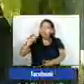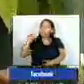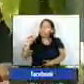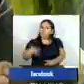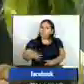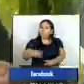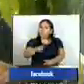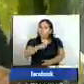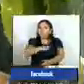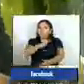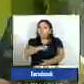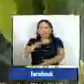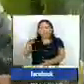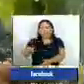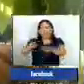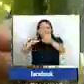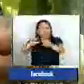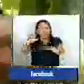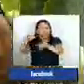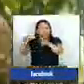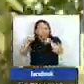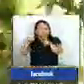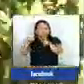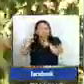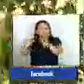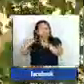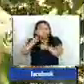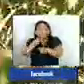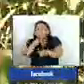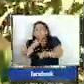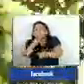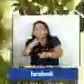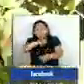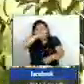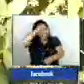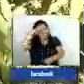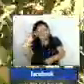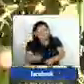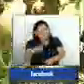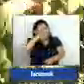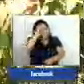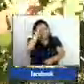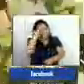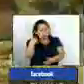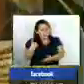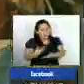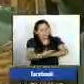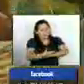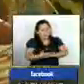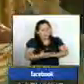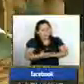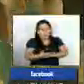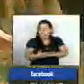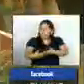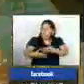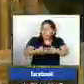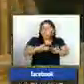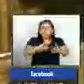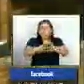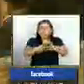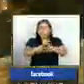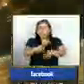hombre que a su avanzada edad lo sigue dando todo por su hija, asegurando que en medio de la pobreza,